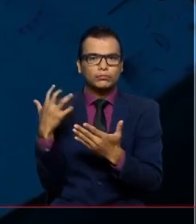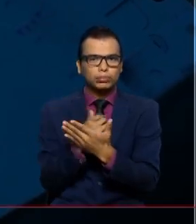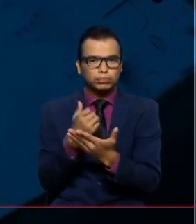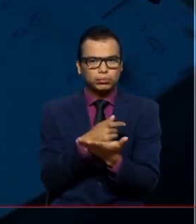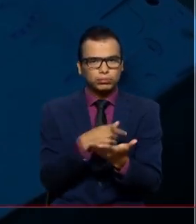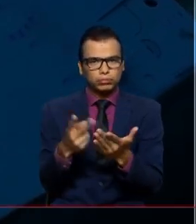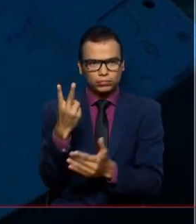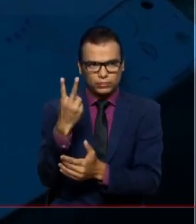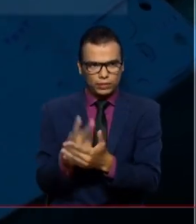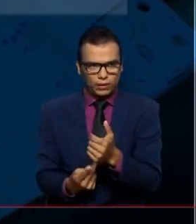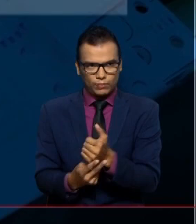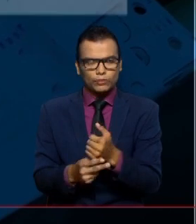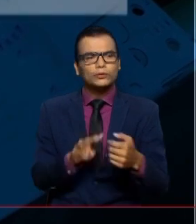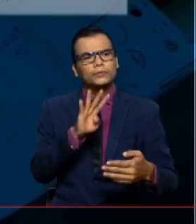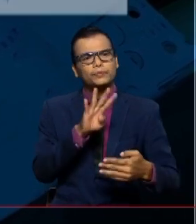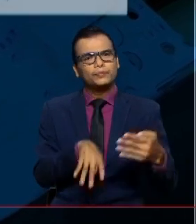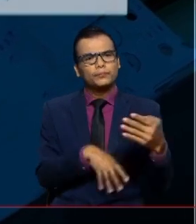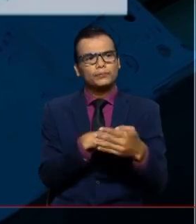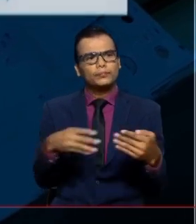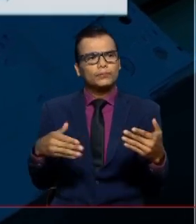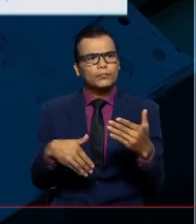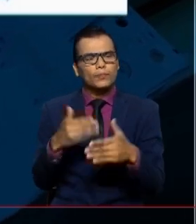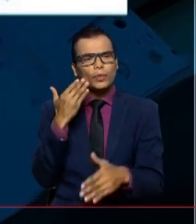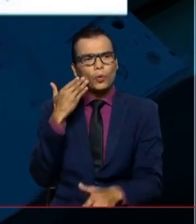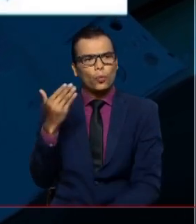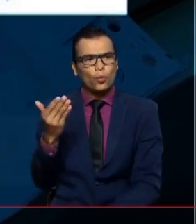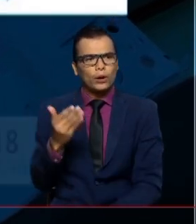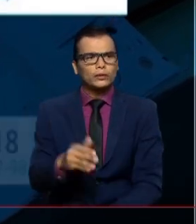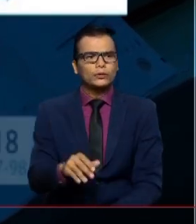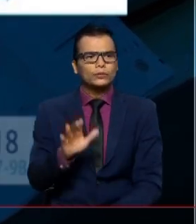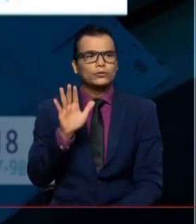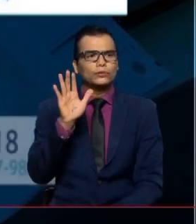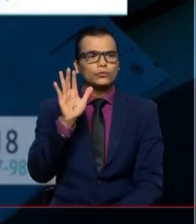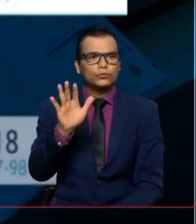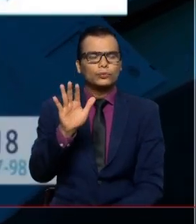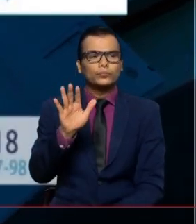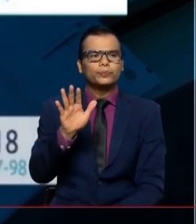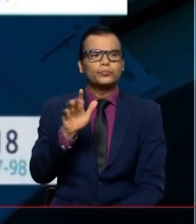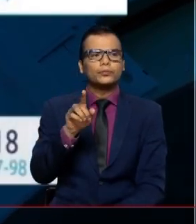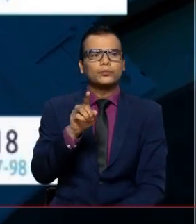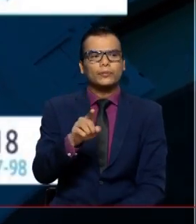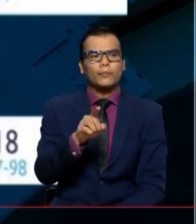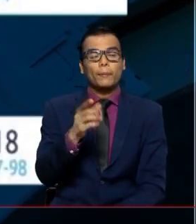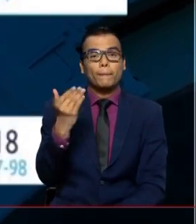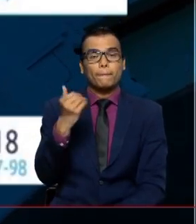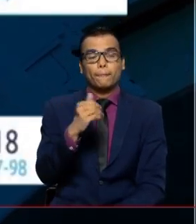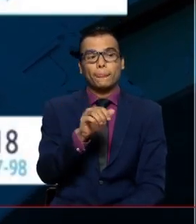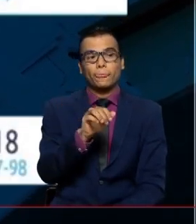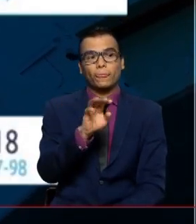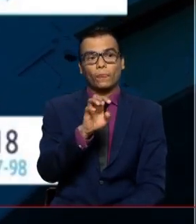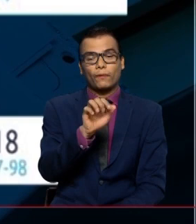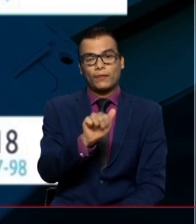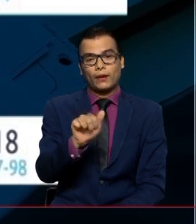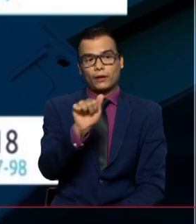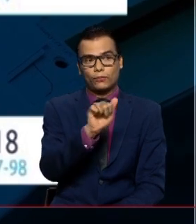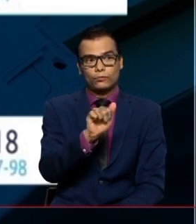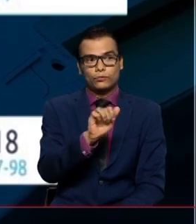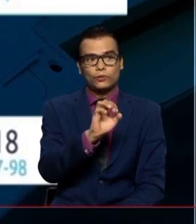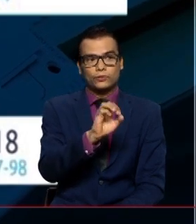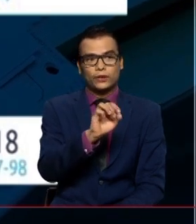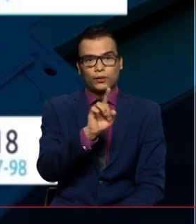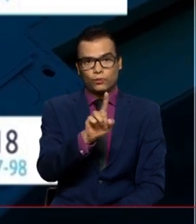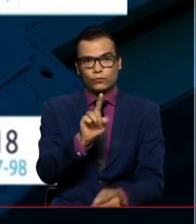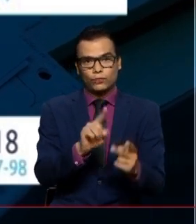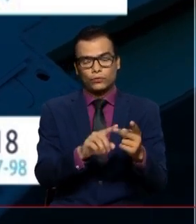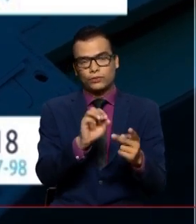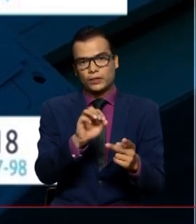calendario tributario comenzó desde el pasado 9 de agosto con los dos últimos dígitos de la cédula de ciudadanía, desde el 01